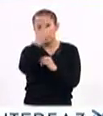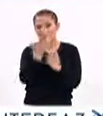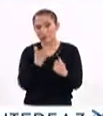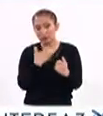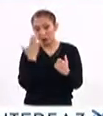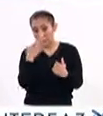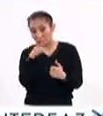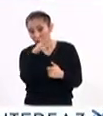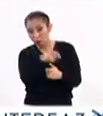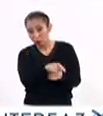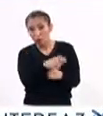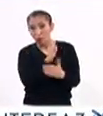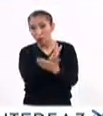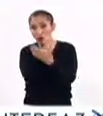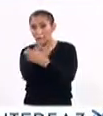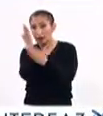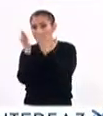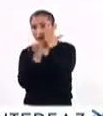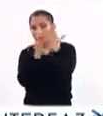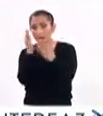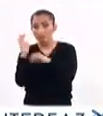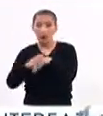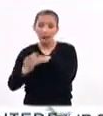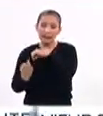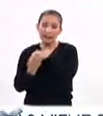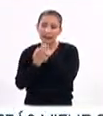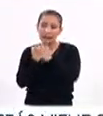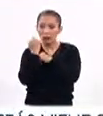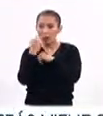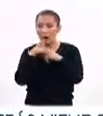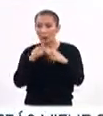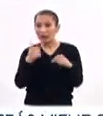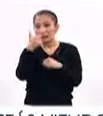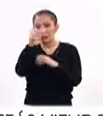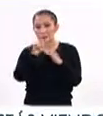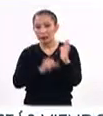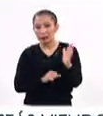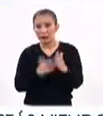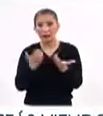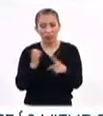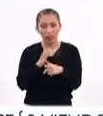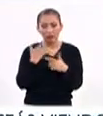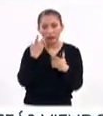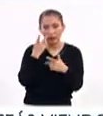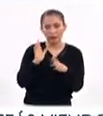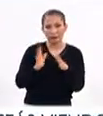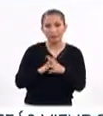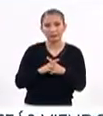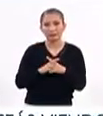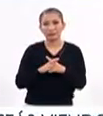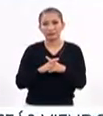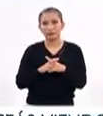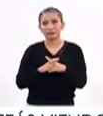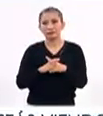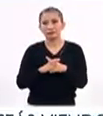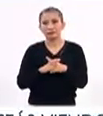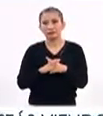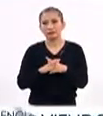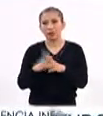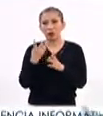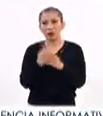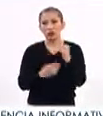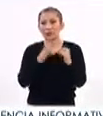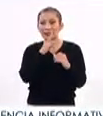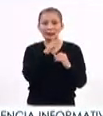tenemos entendido que te fuiste a estudiar, a reforzar el japonés durante 6 meses. Entonces, a ver si hacemos una